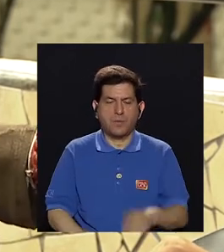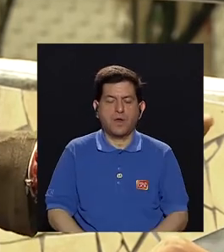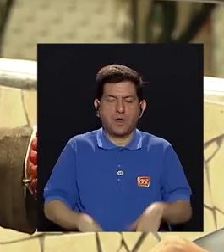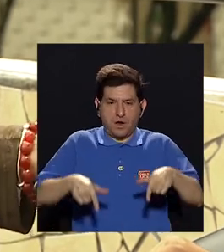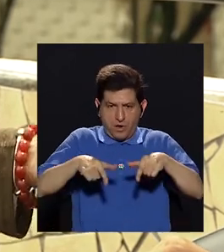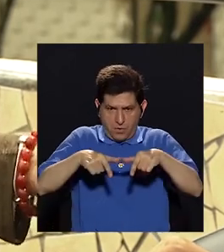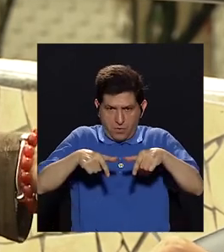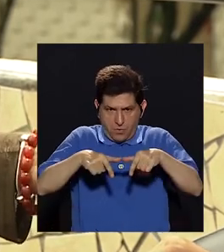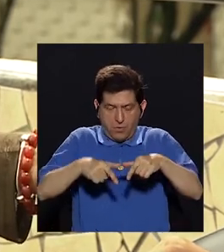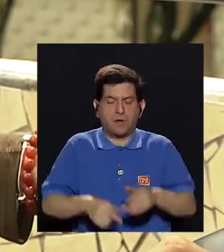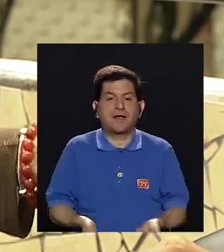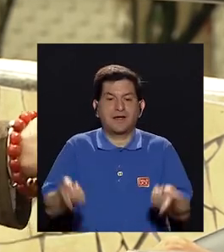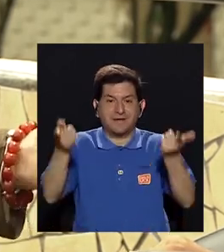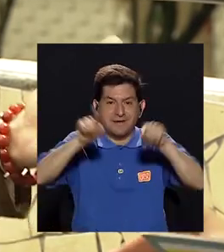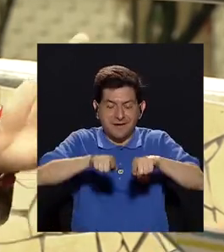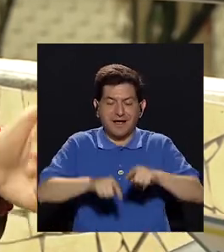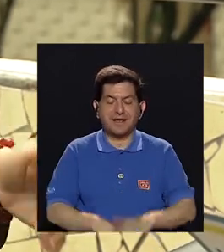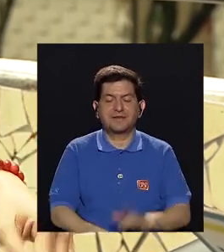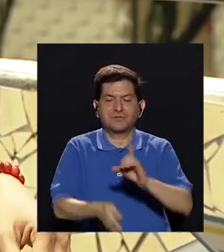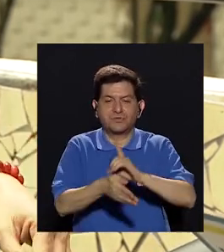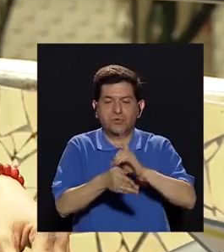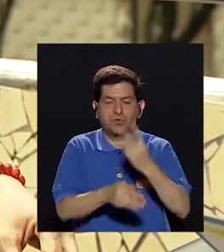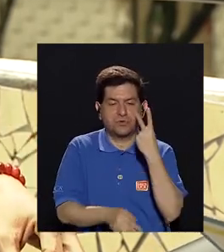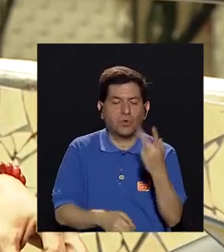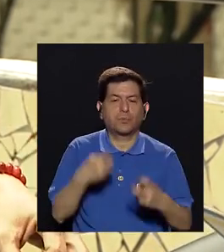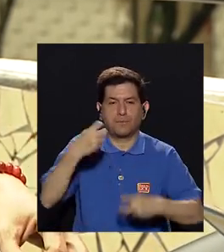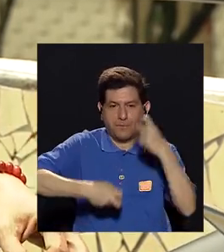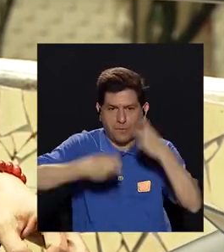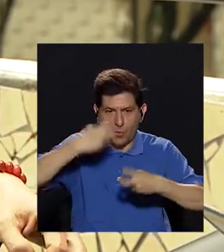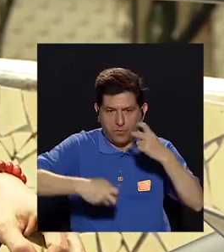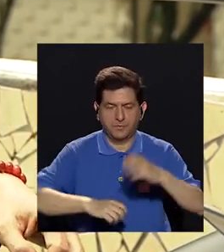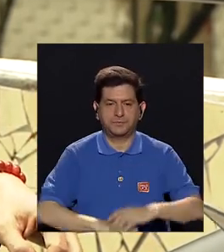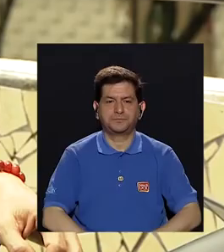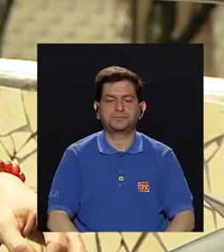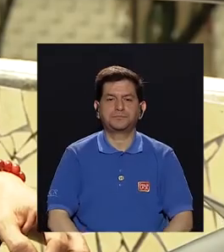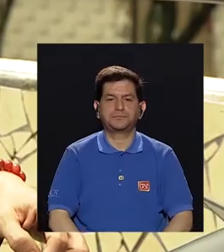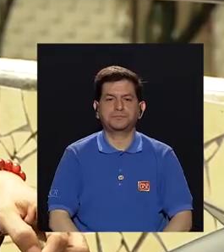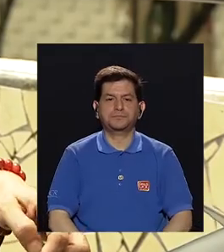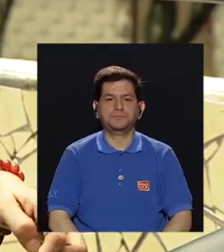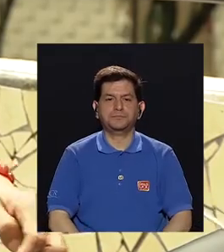con ovario y endometrio en caso de que el médico identifique algún riesgo.